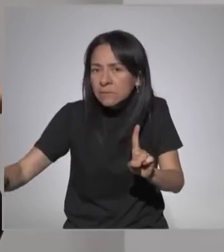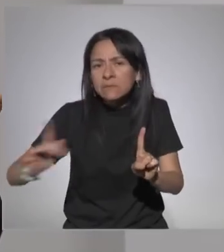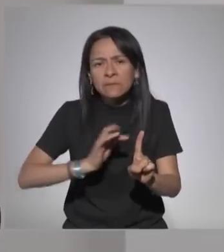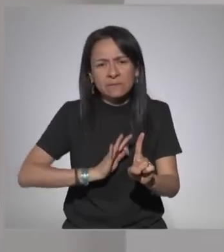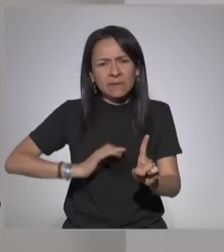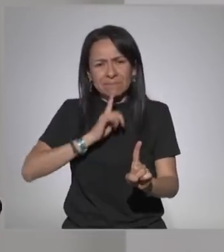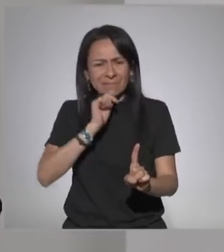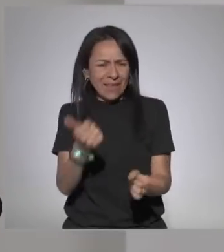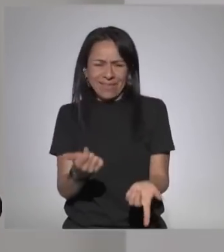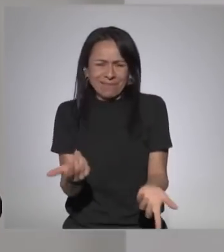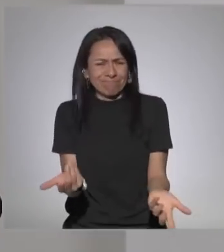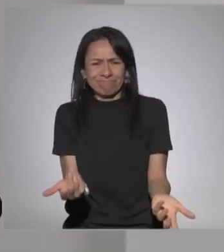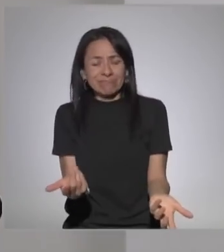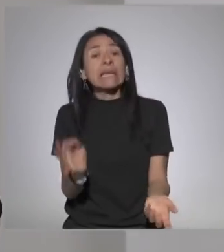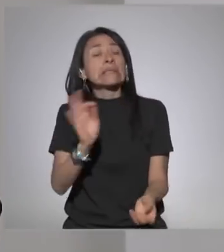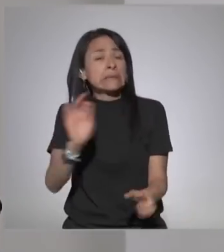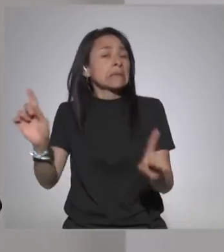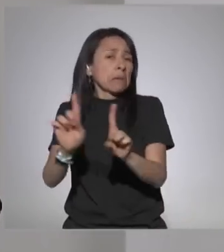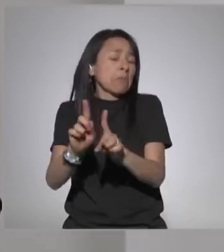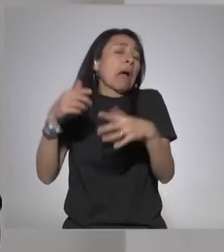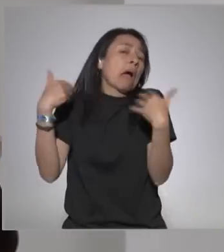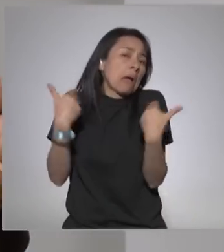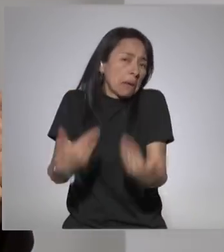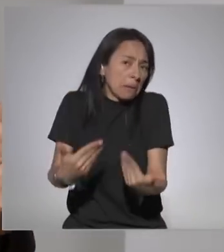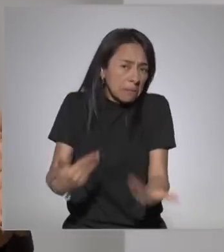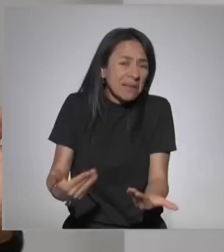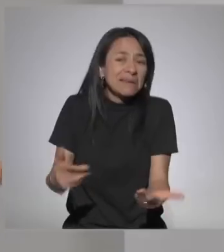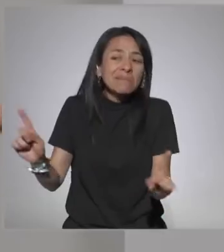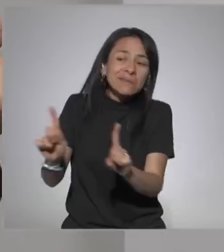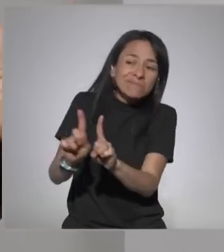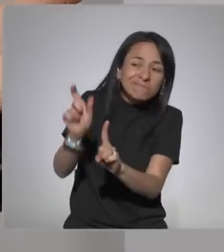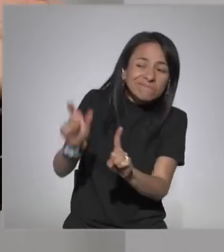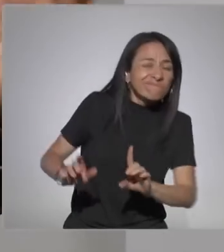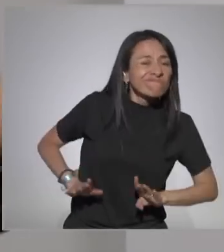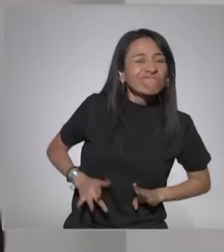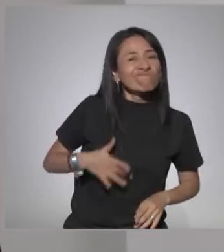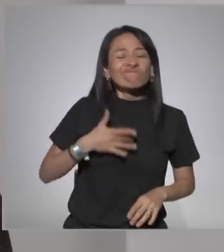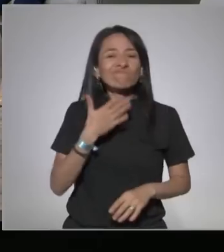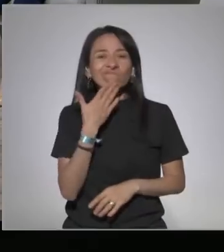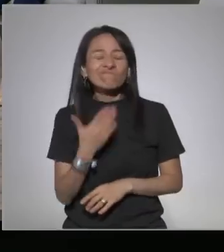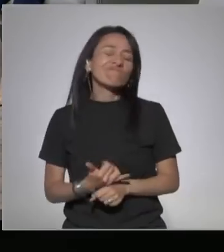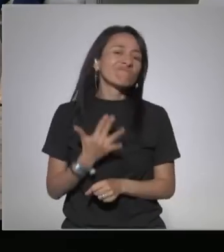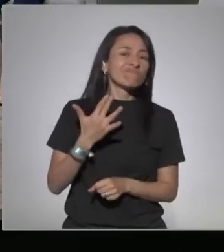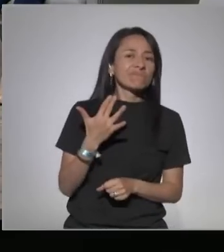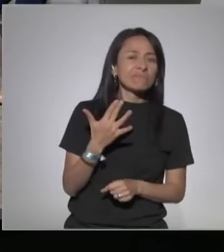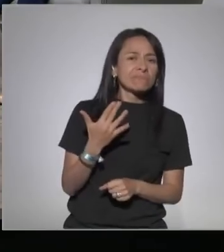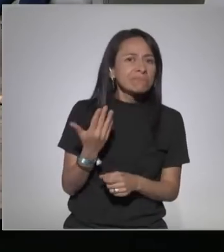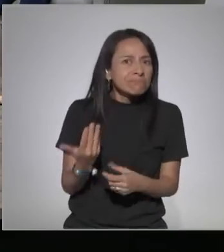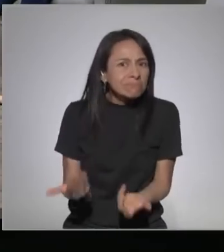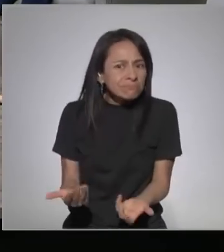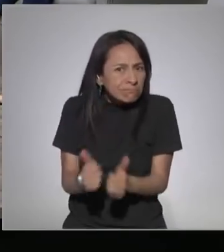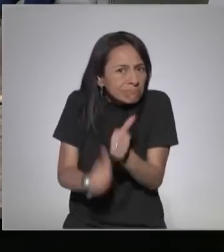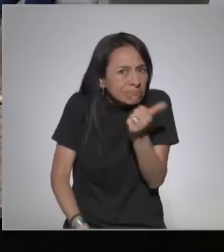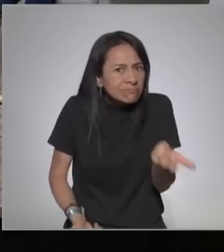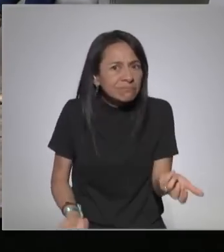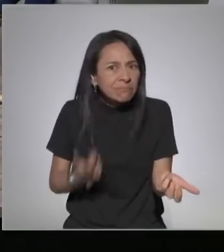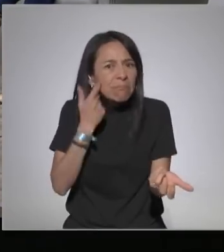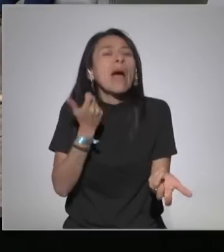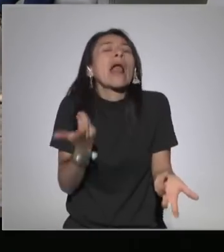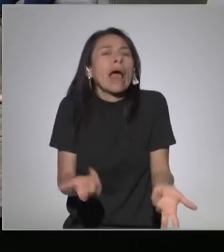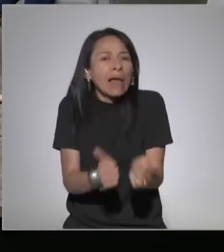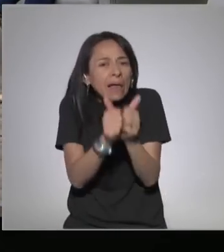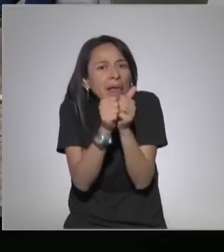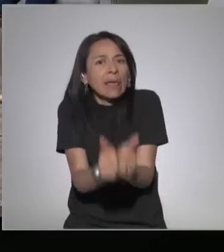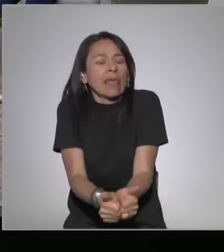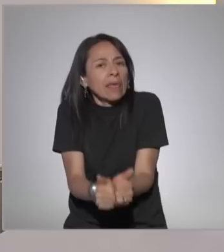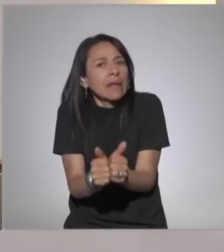la compañía no es tan grata, pues la cortas, ¿no? ¿Por qué? Pues porque igual, como para qué te quedas a sufrir con alguien en ese sentido. Claro,